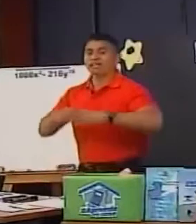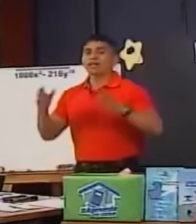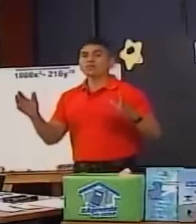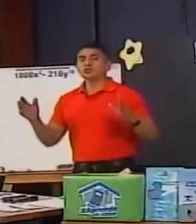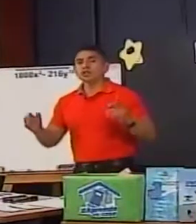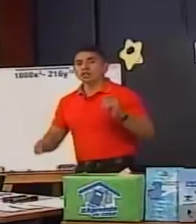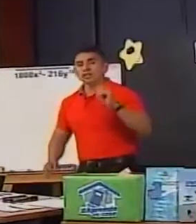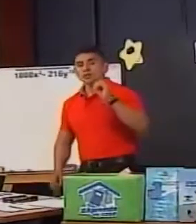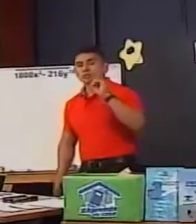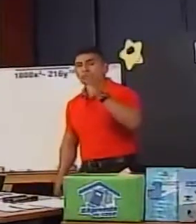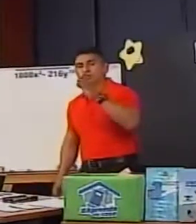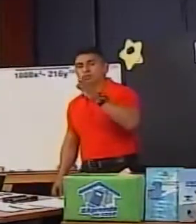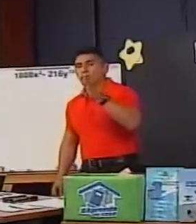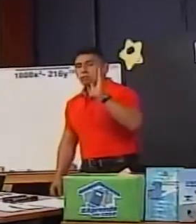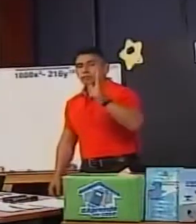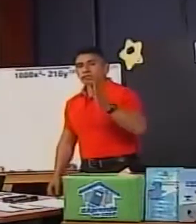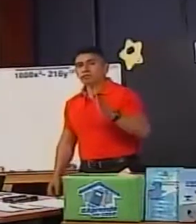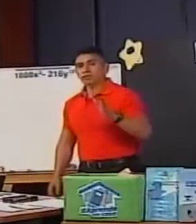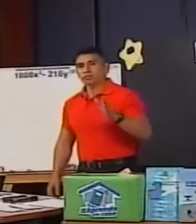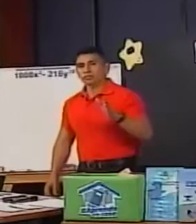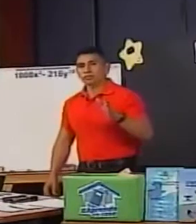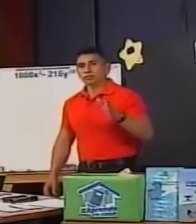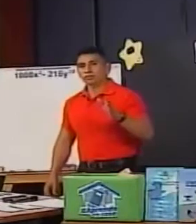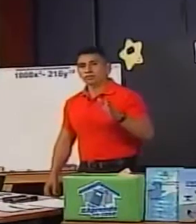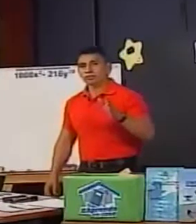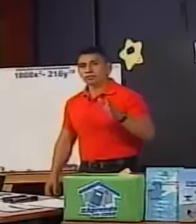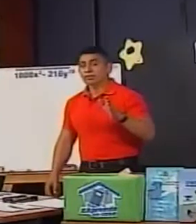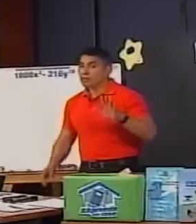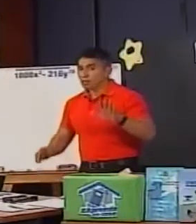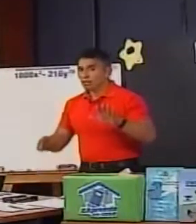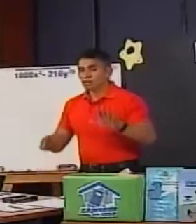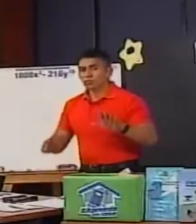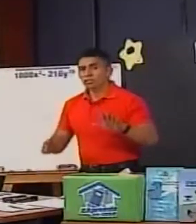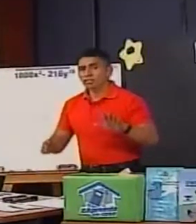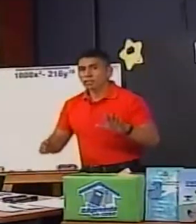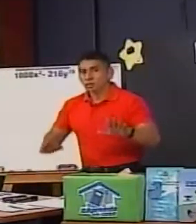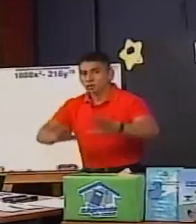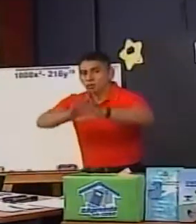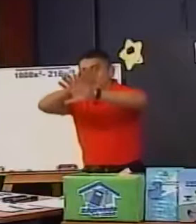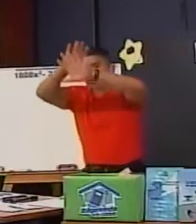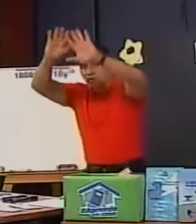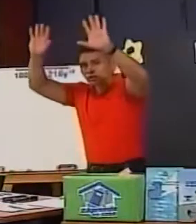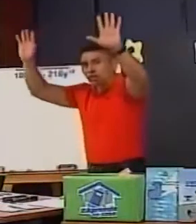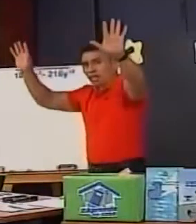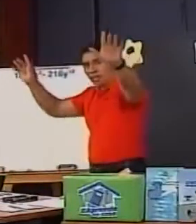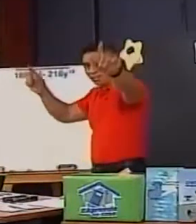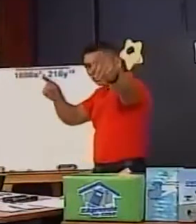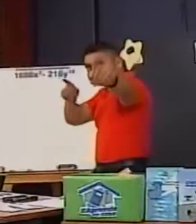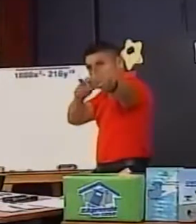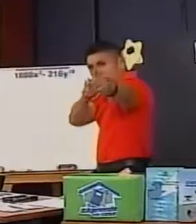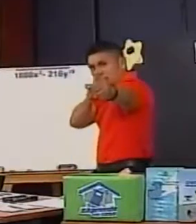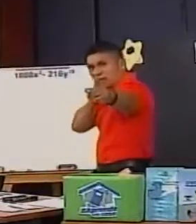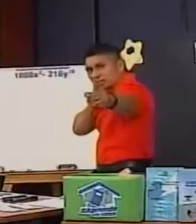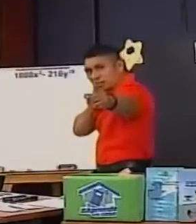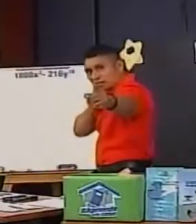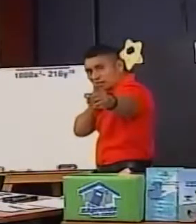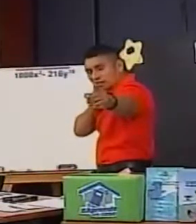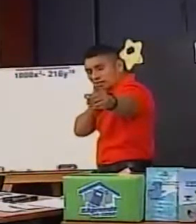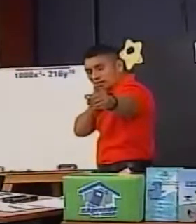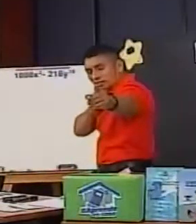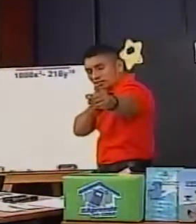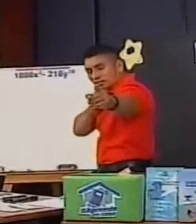que manejamos en muchos procedimientos. Esto es curiosidades